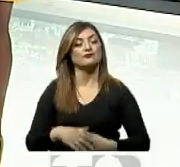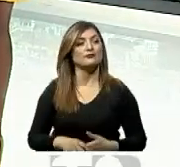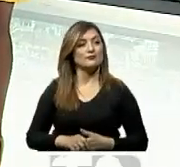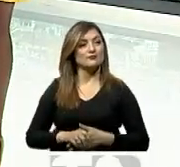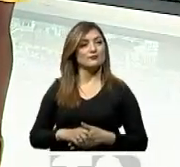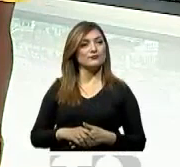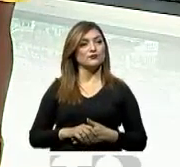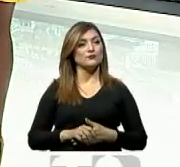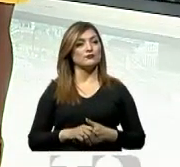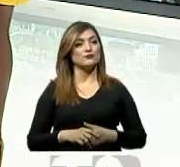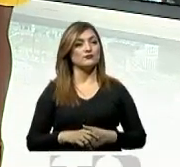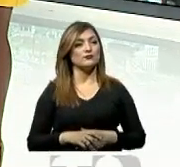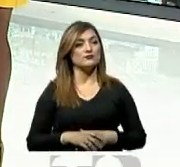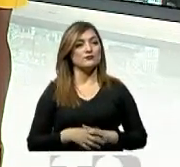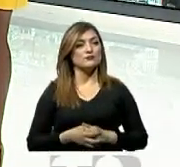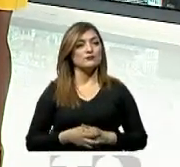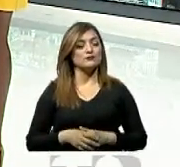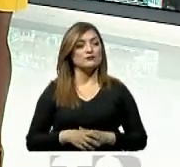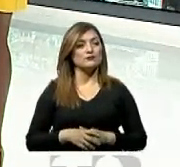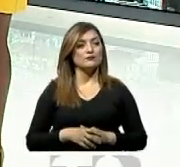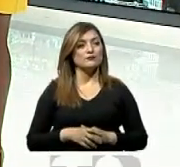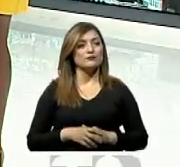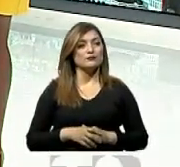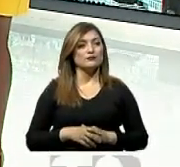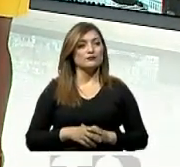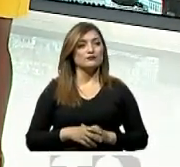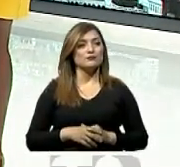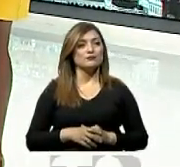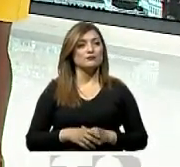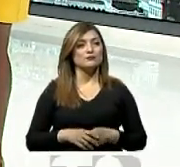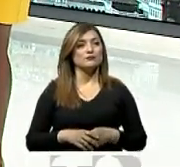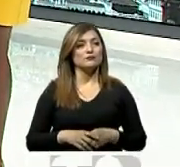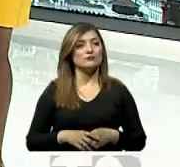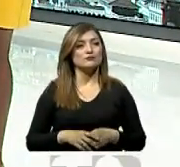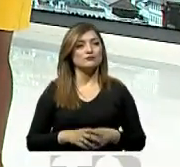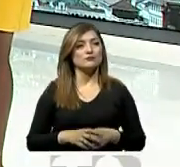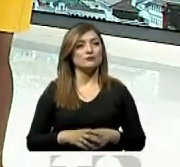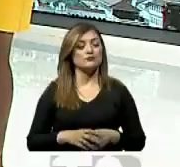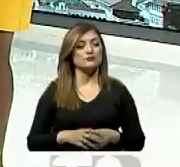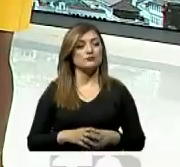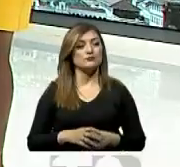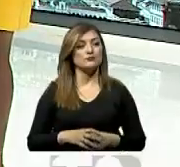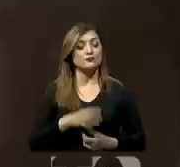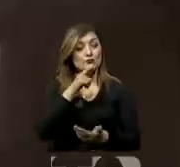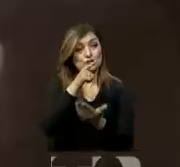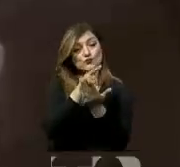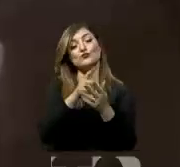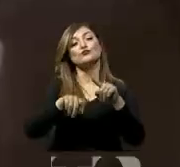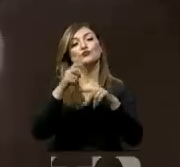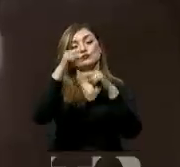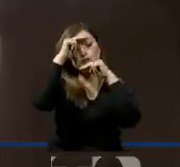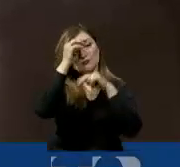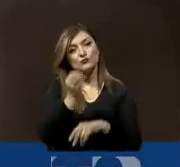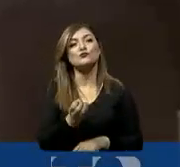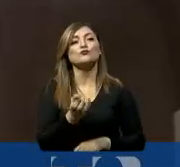Estefi, adelante. Gracias. Así es, Helen, amigos televidentes, muy